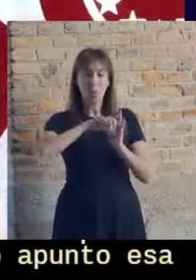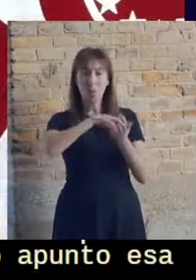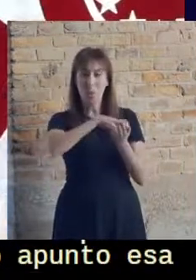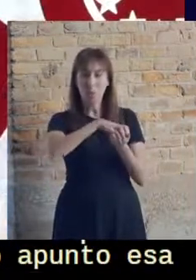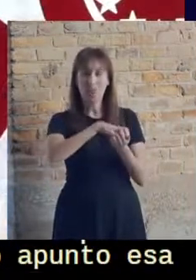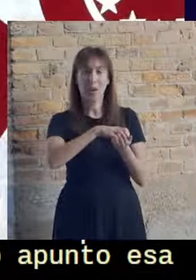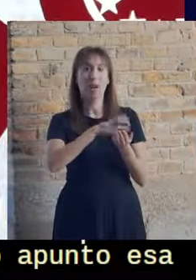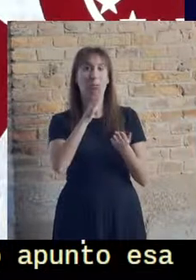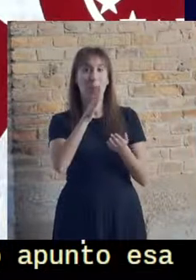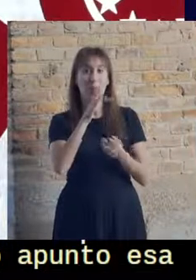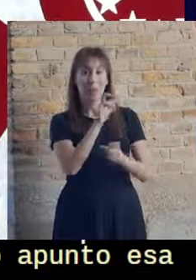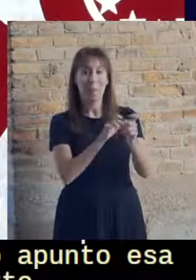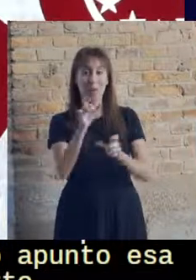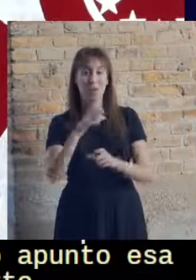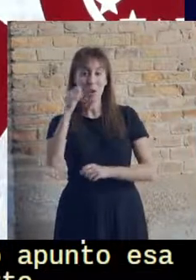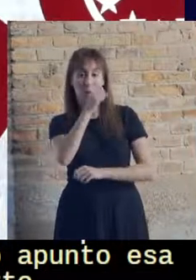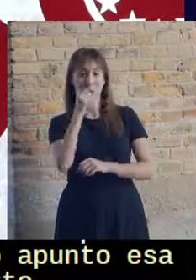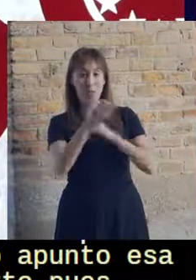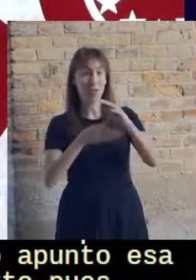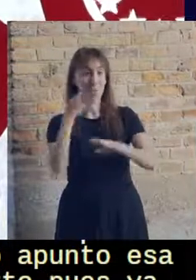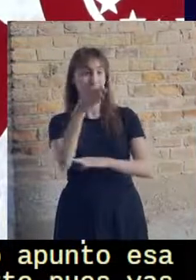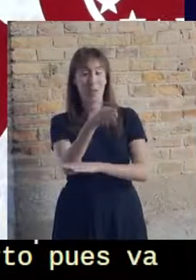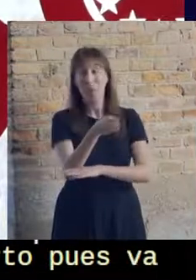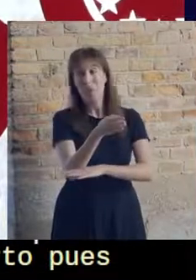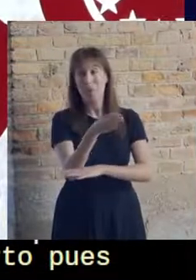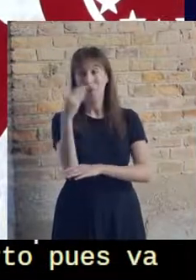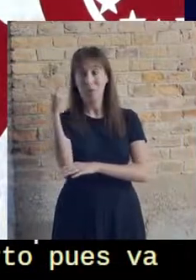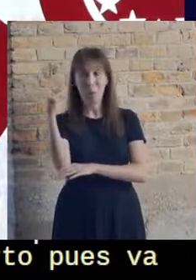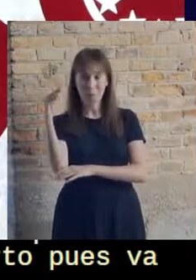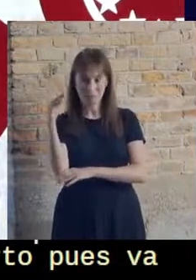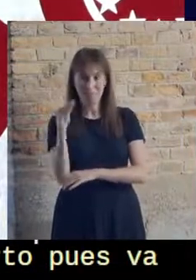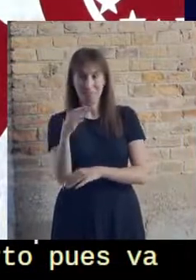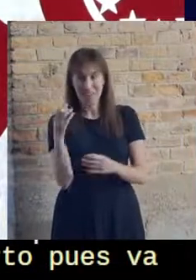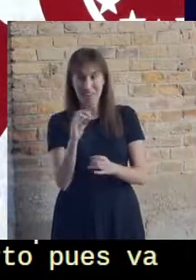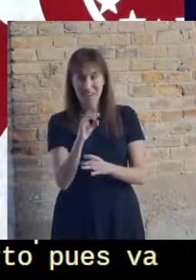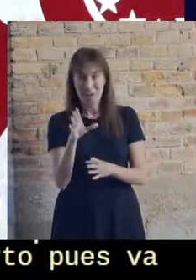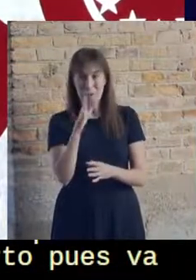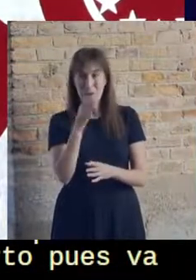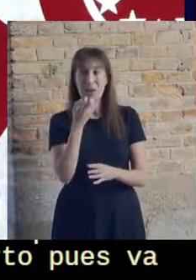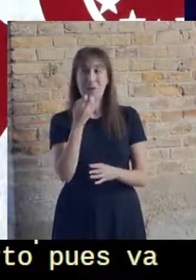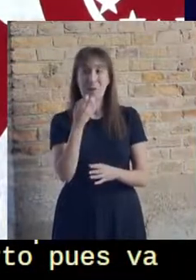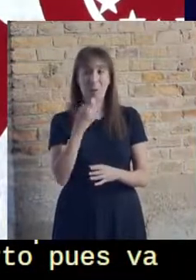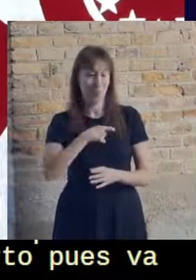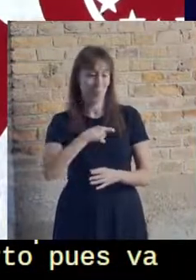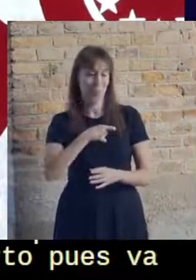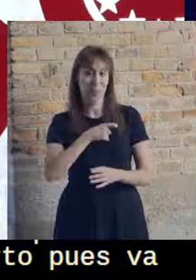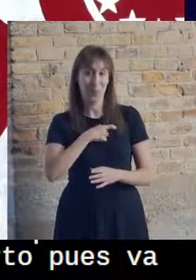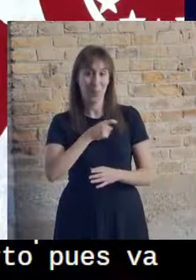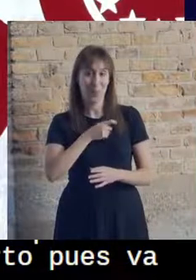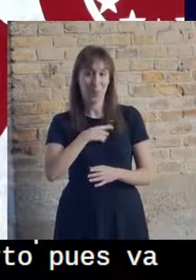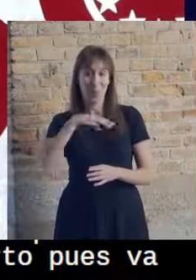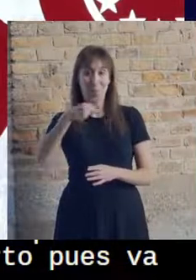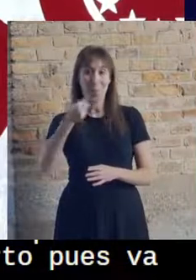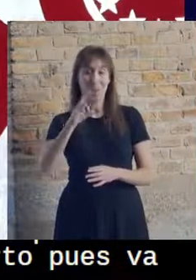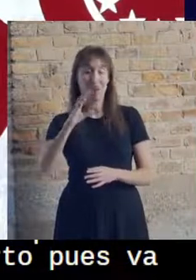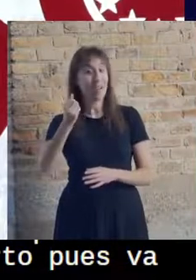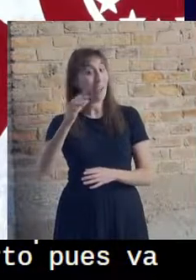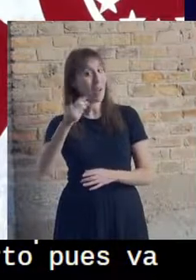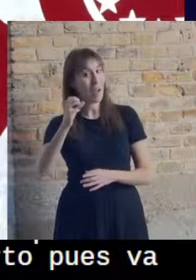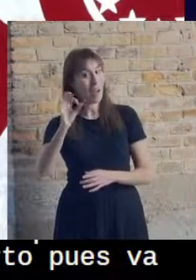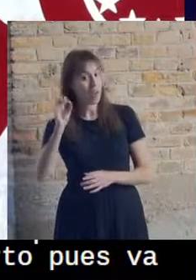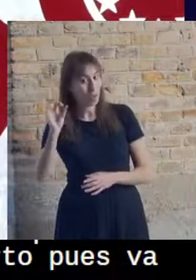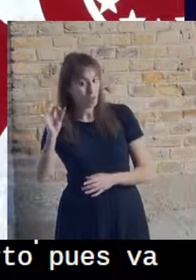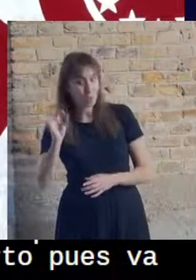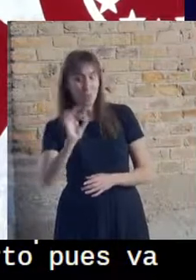normalmente la gente que va a los conciertos pues va gente más joven que todavía clo si tienes un marcapasos o llevas otro aparato No lo